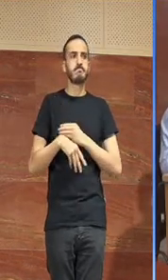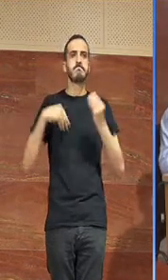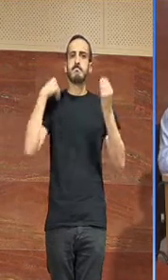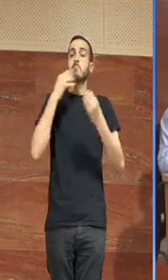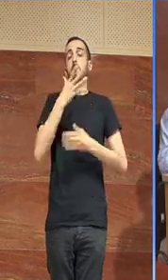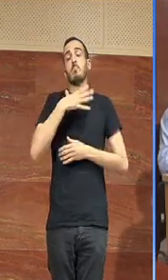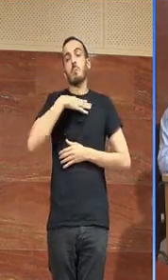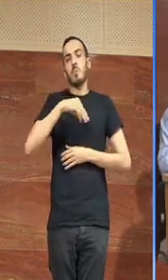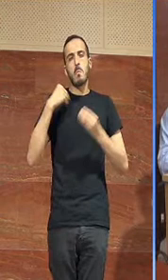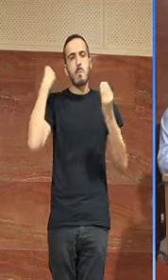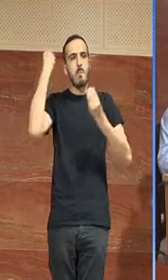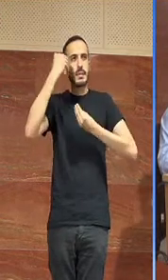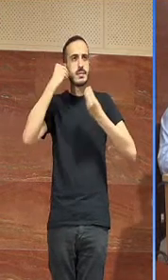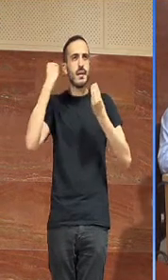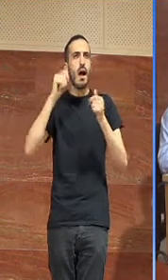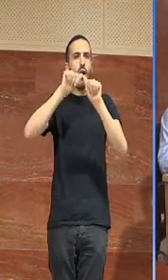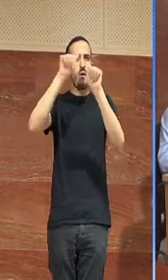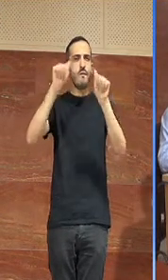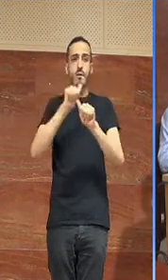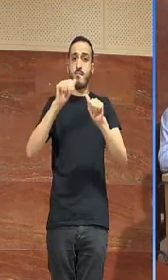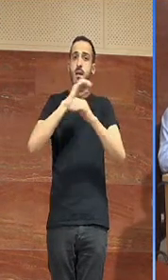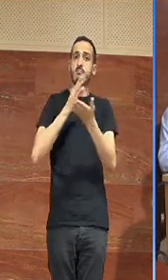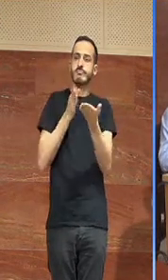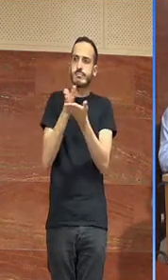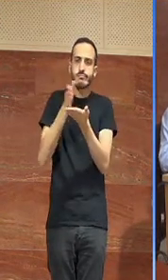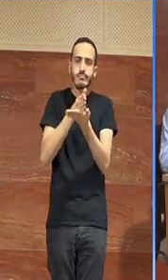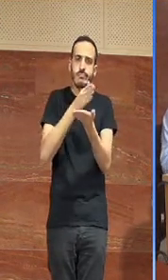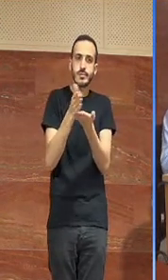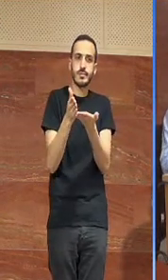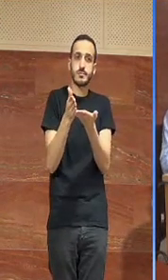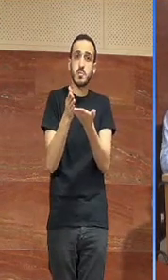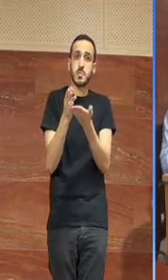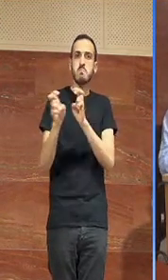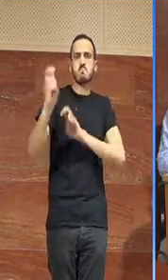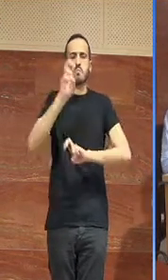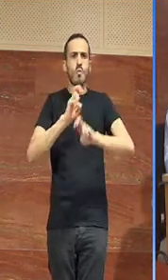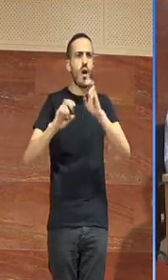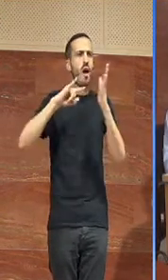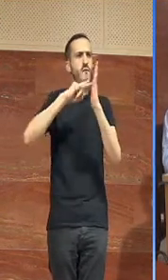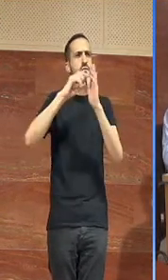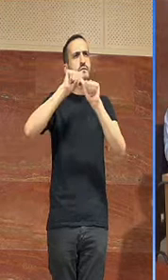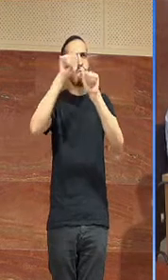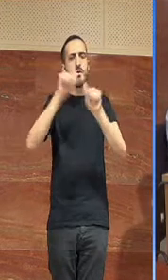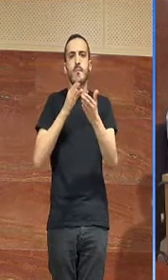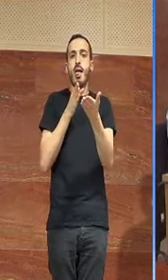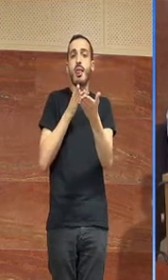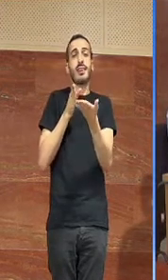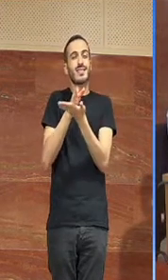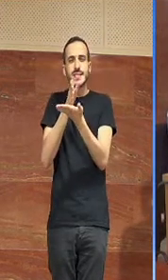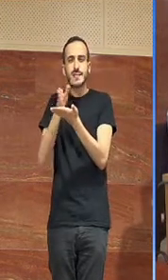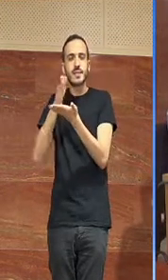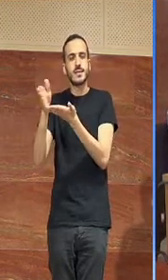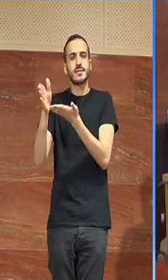escala humana. Pero no nos vamos a quedar ahí, sino que vamos a la búsqueda de nuevos modelos de convivencia que den respuesta a